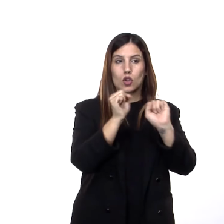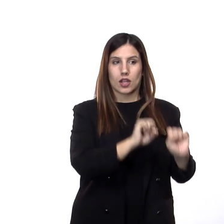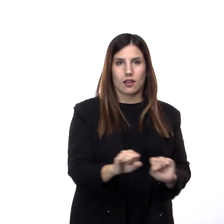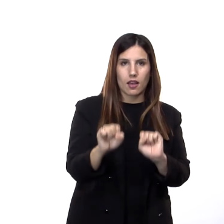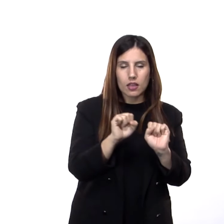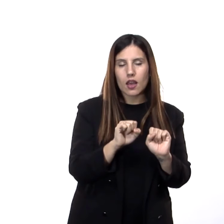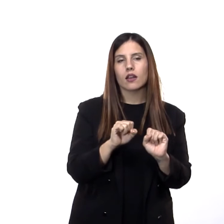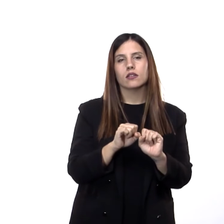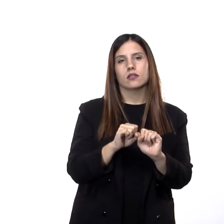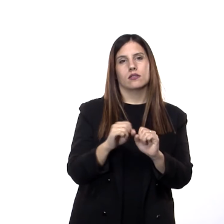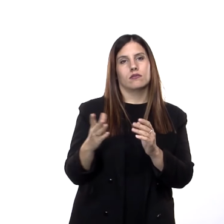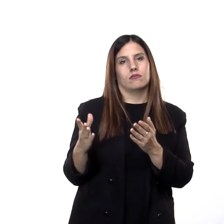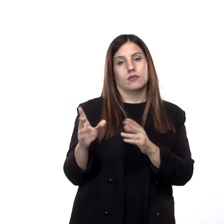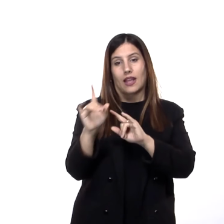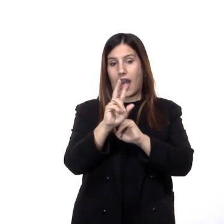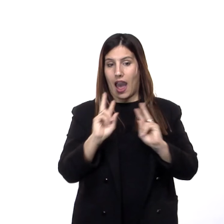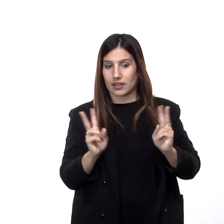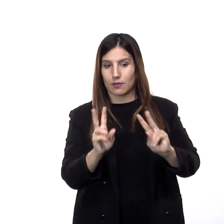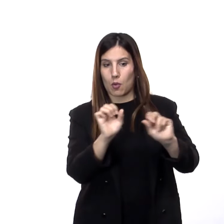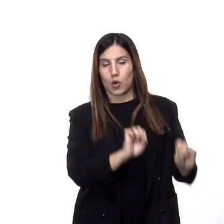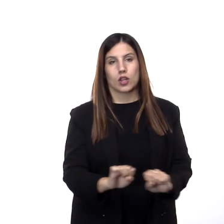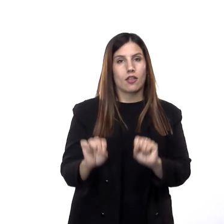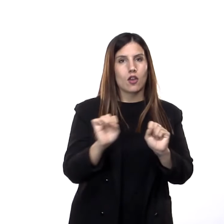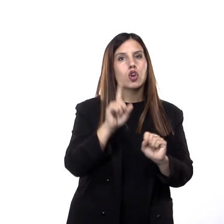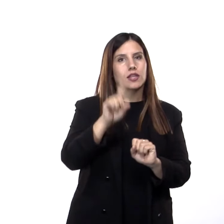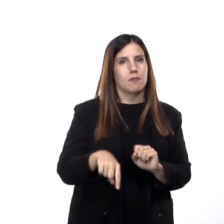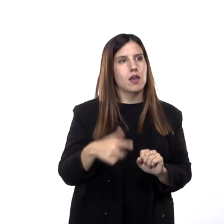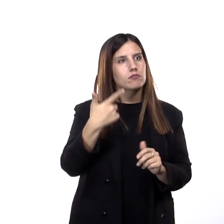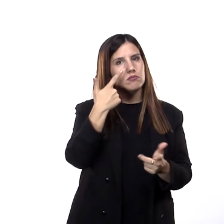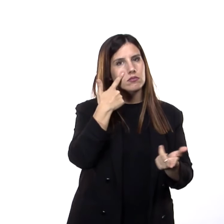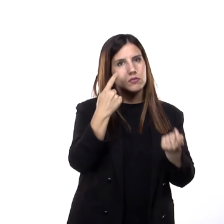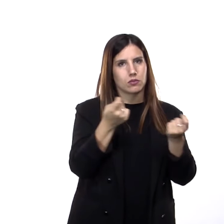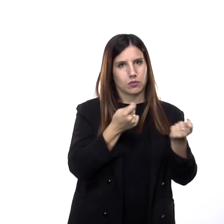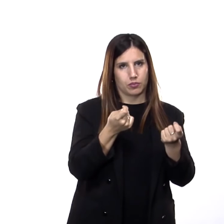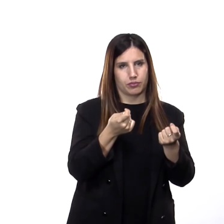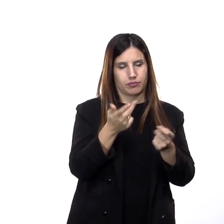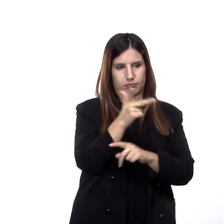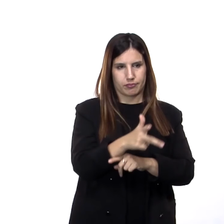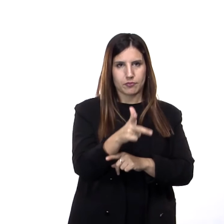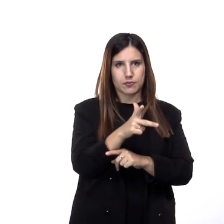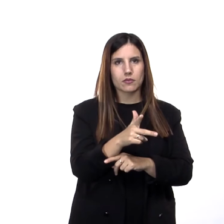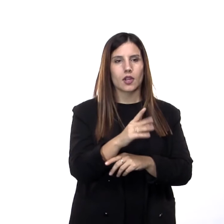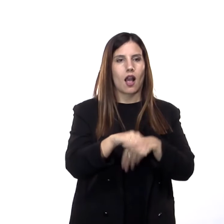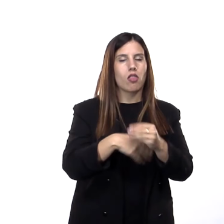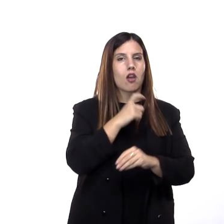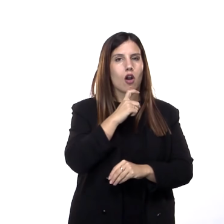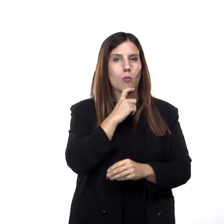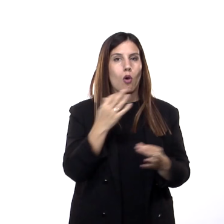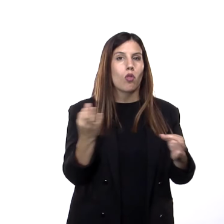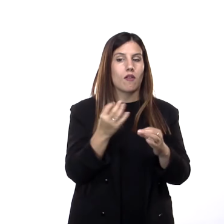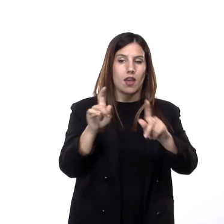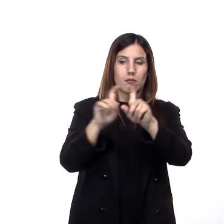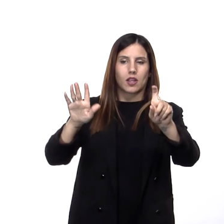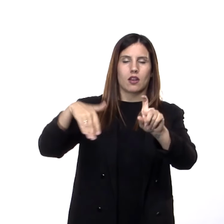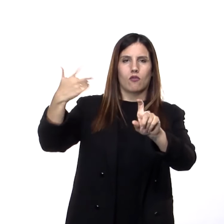y sobre todo monitorización y gestión respecto al cómo hacerlo por bueno habría que elegir a los mejores proveedores hace